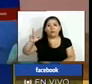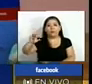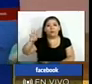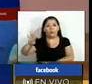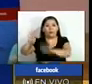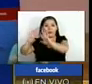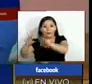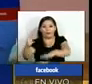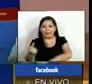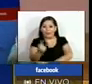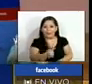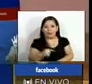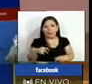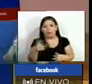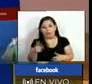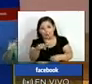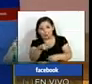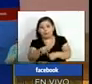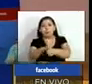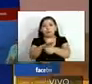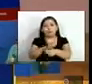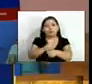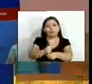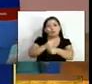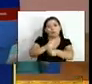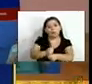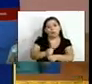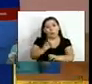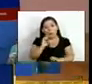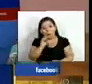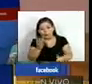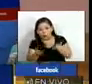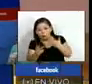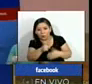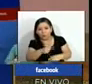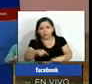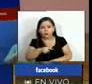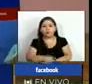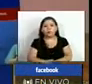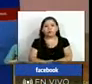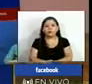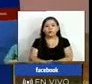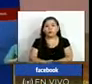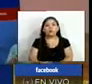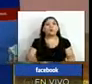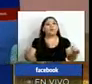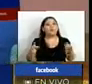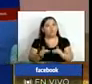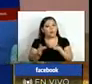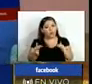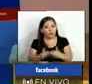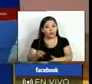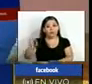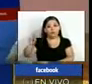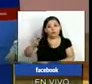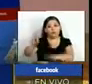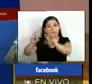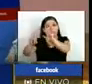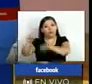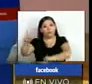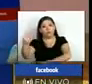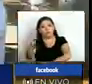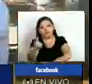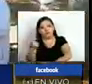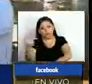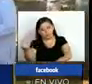349 nicaragüenses con COVID-19 confirmados o probables por clínica. De la misma forma, 261